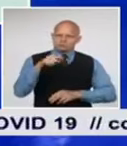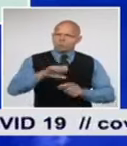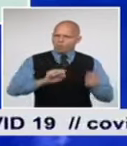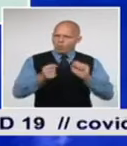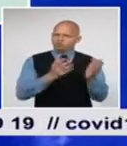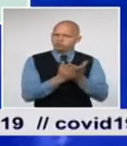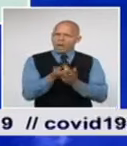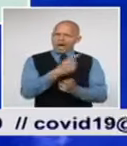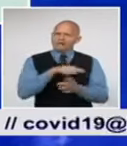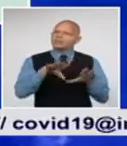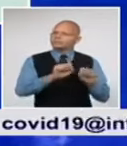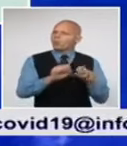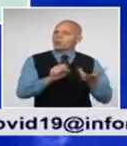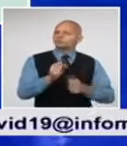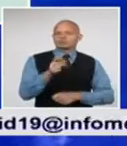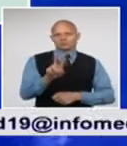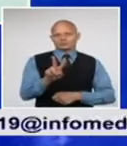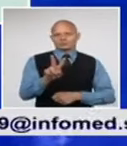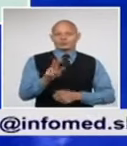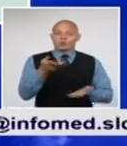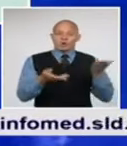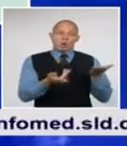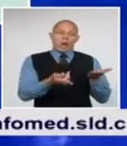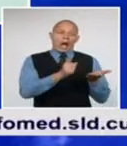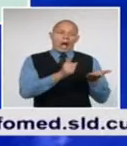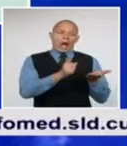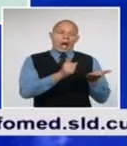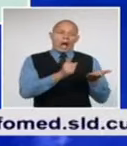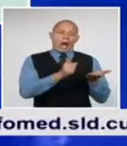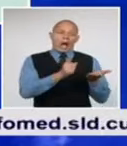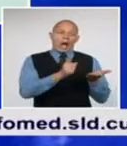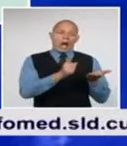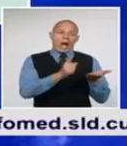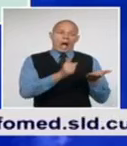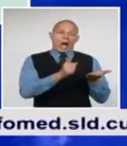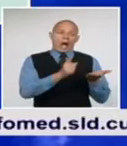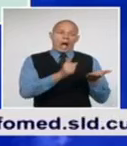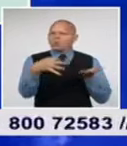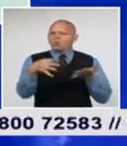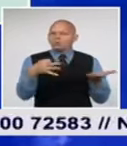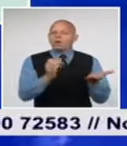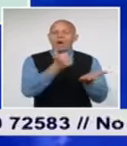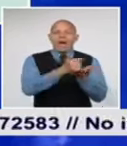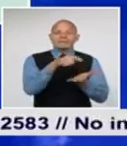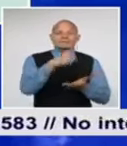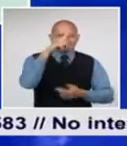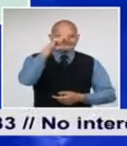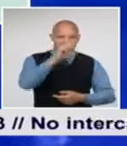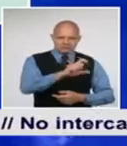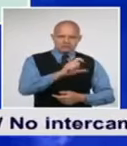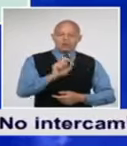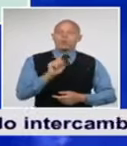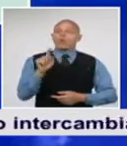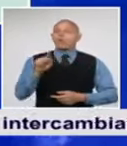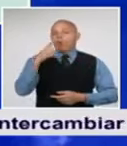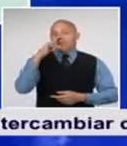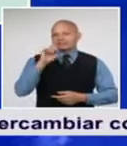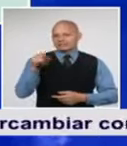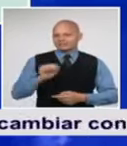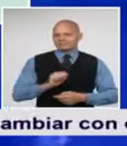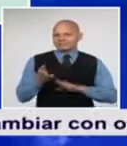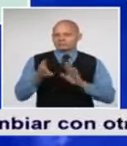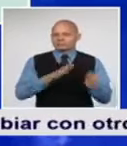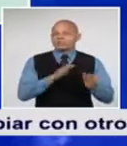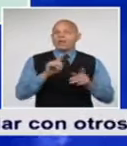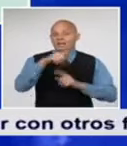casos, los menos incluso que el día de ayer, 1 en Santa Clara y 1 en Camajuaní. Santi Espíritu con 7 casos más que el día